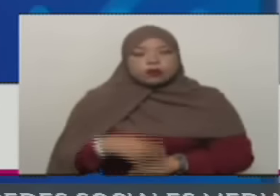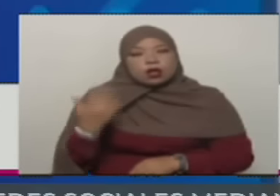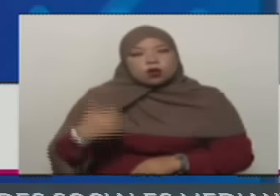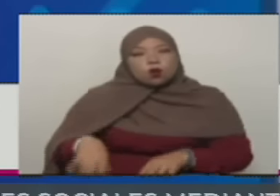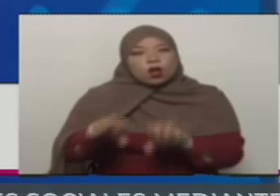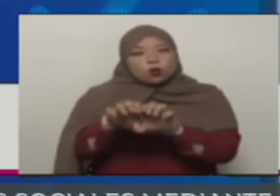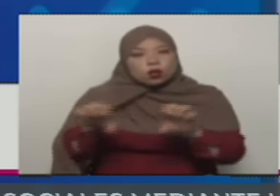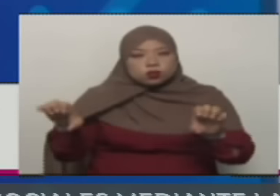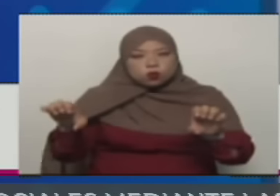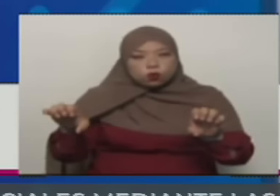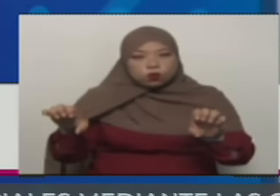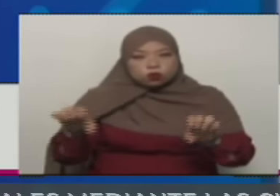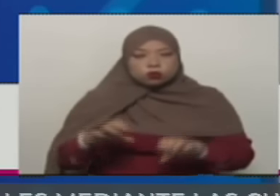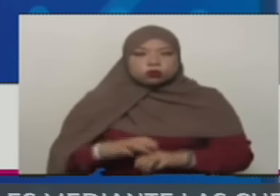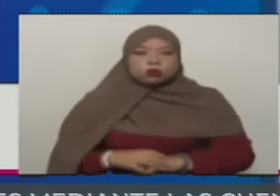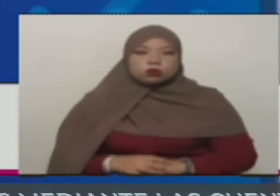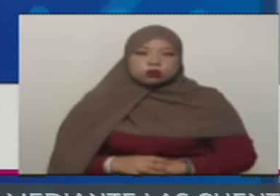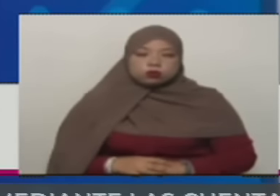educativa.